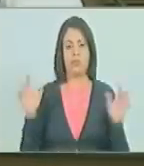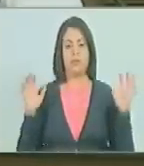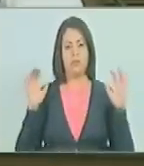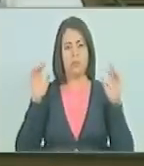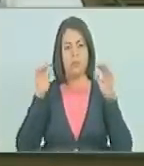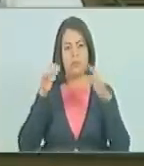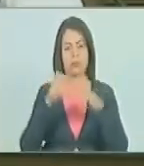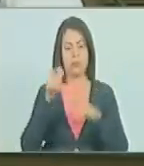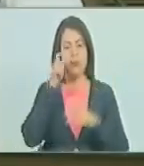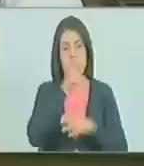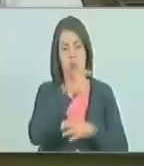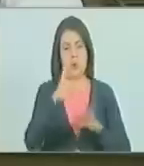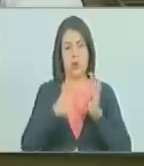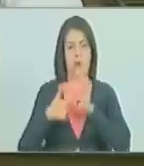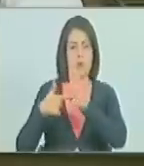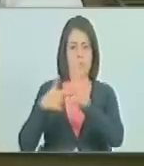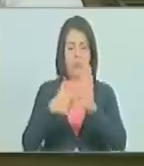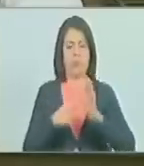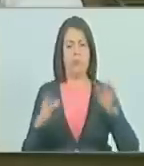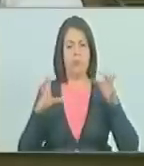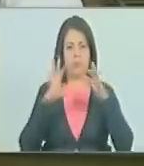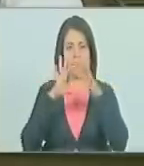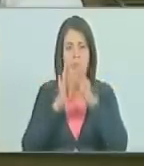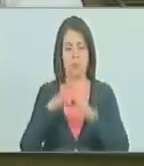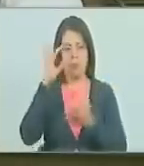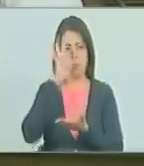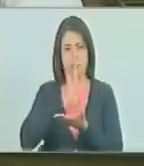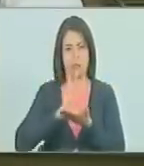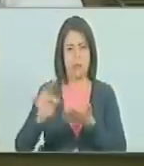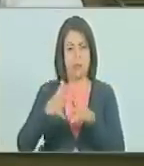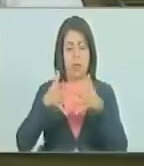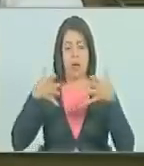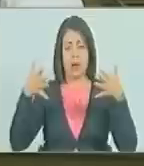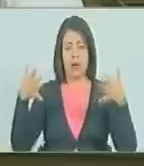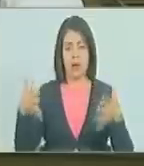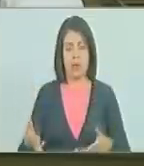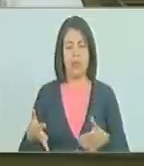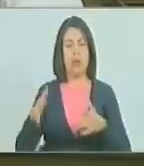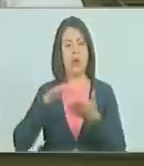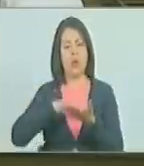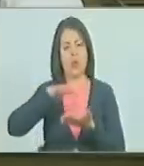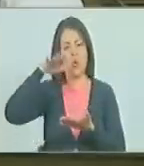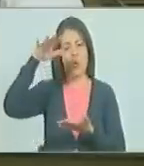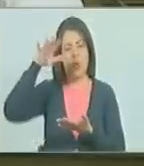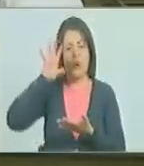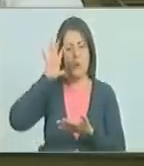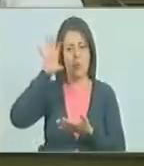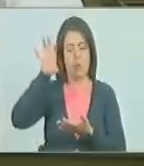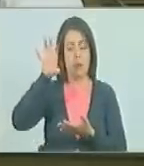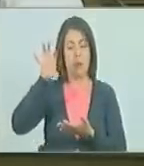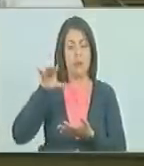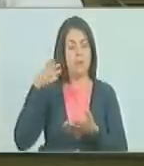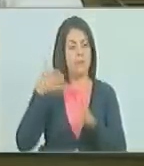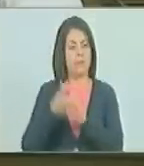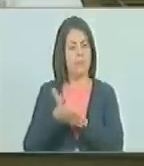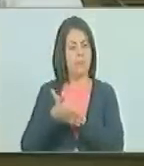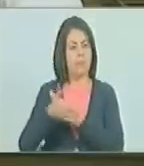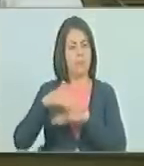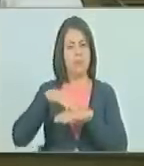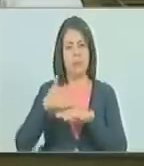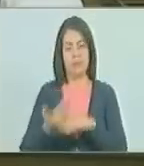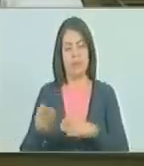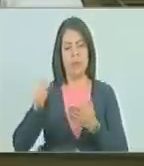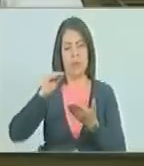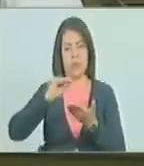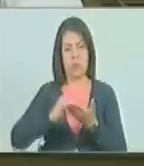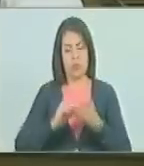el pueblo como expresión de unidad, fidelidad, grandeza y la gloria de la patria, el cual ratifica la